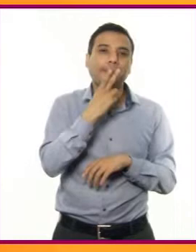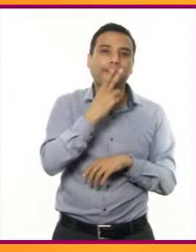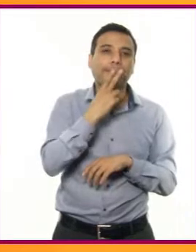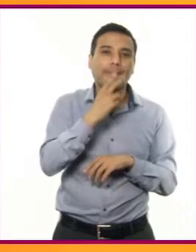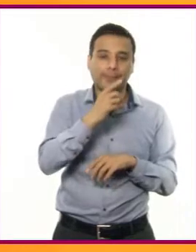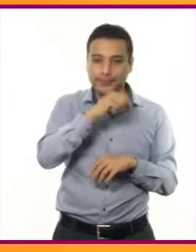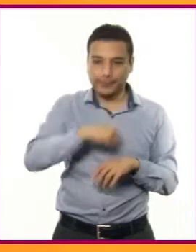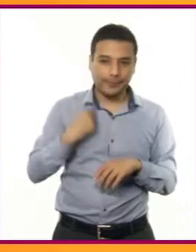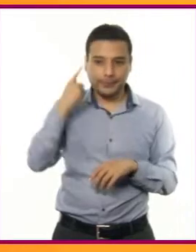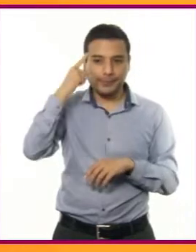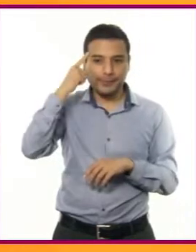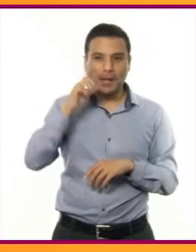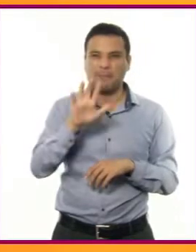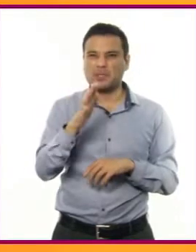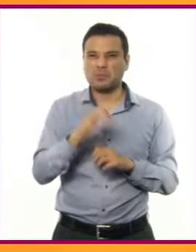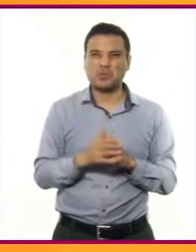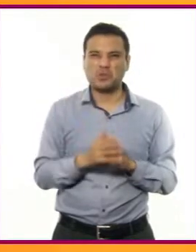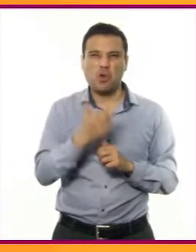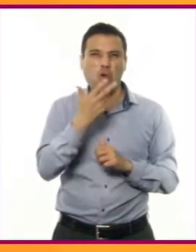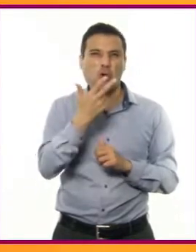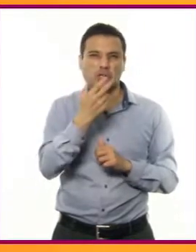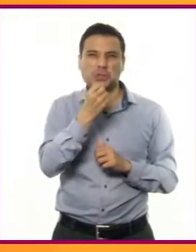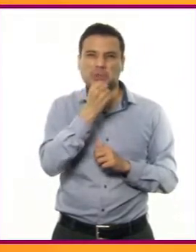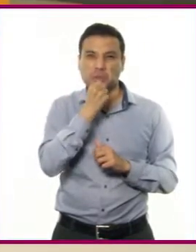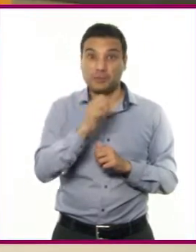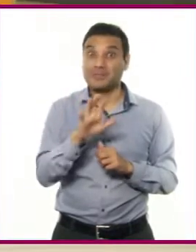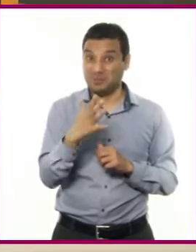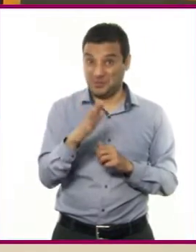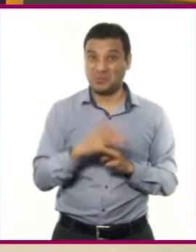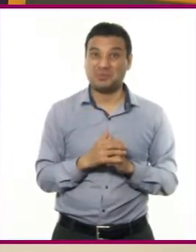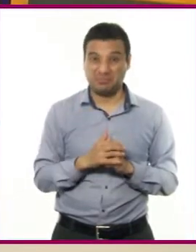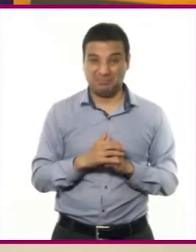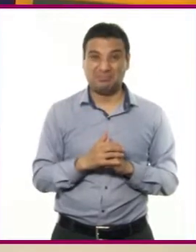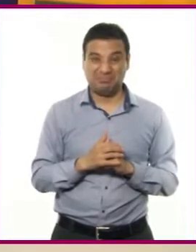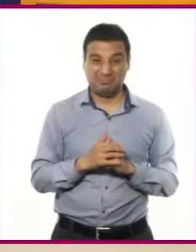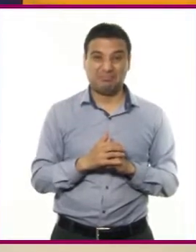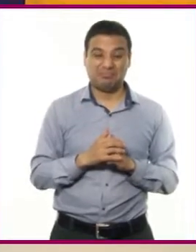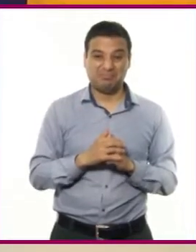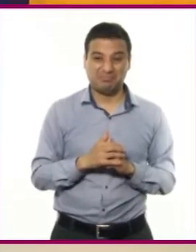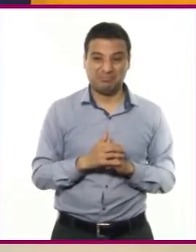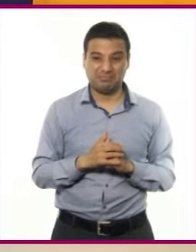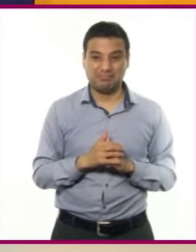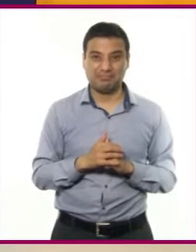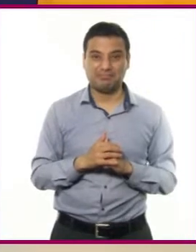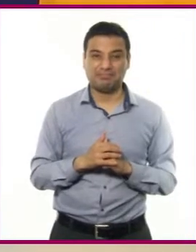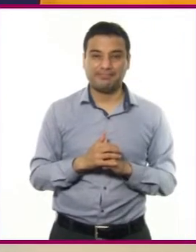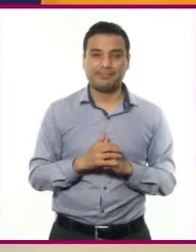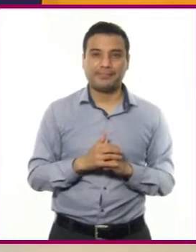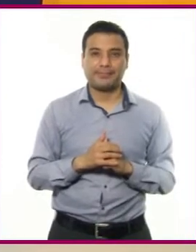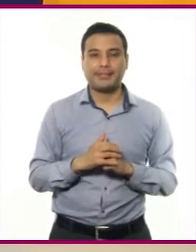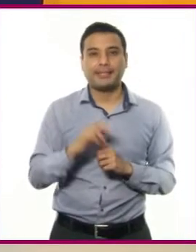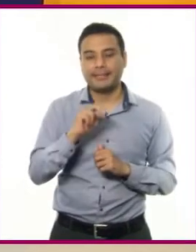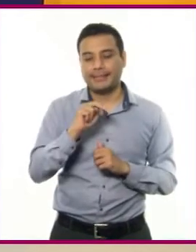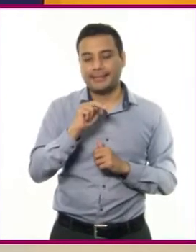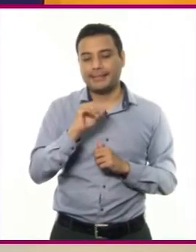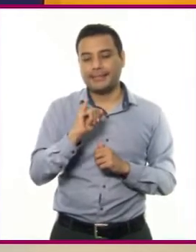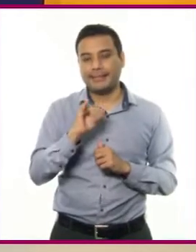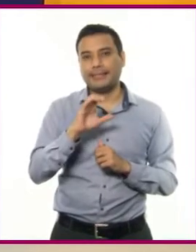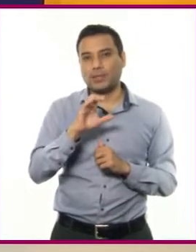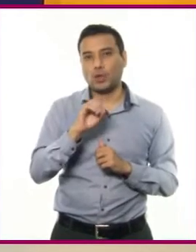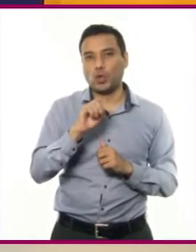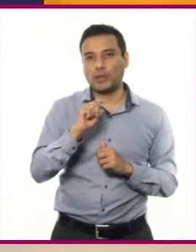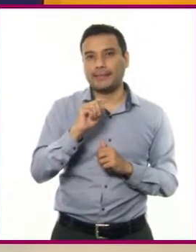al cerebro aproximadamente unos 8 segundos. La nicotina activa el circuito